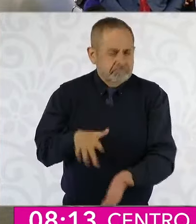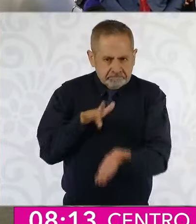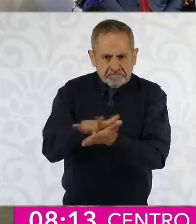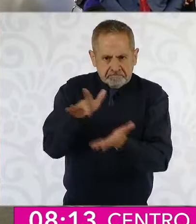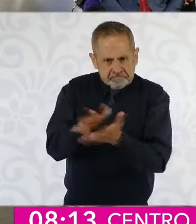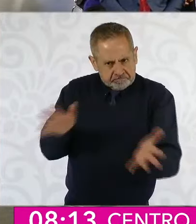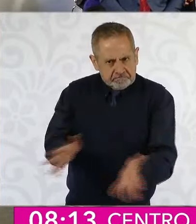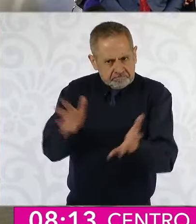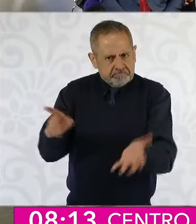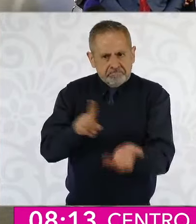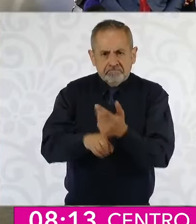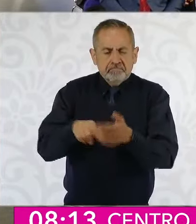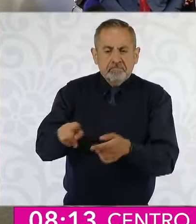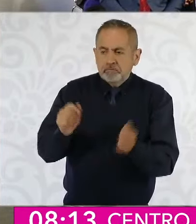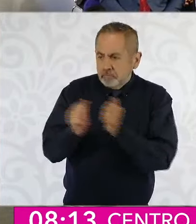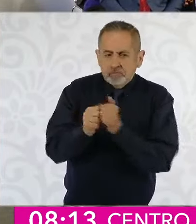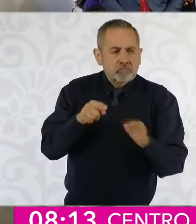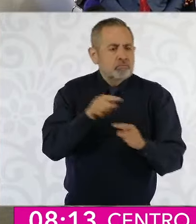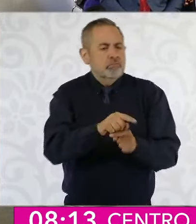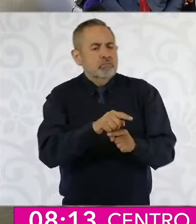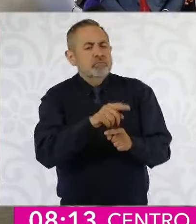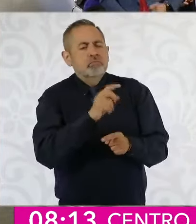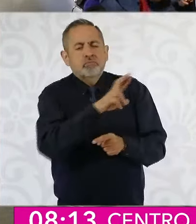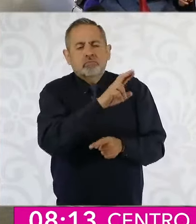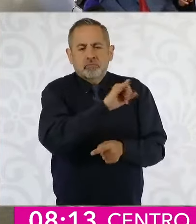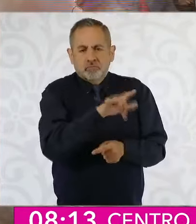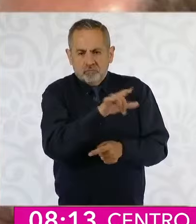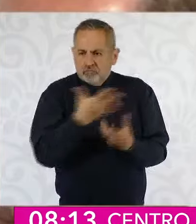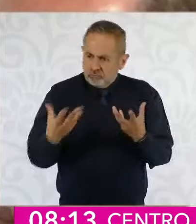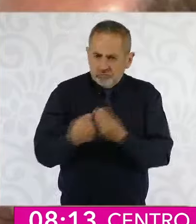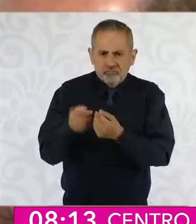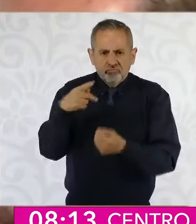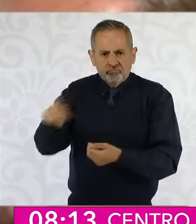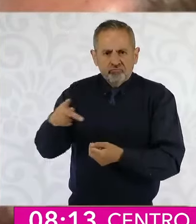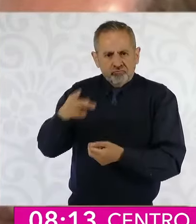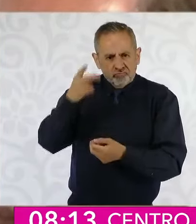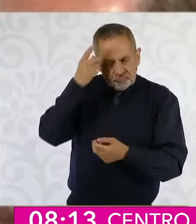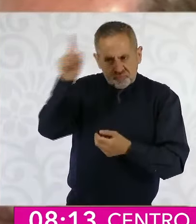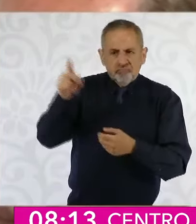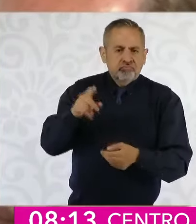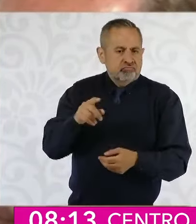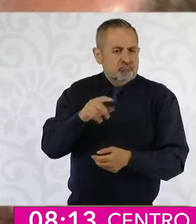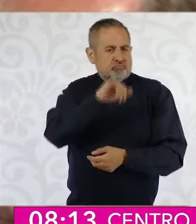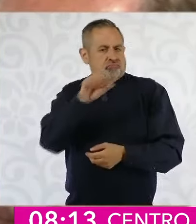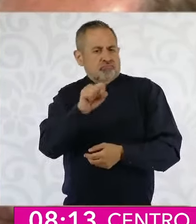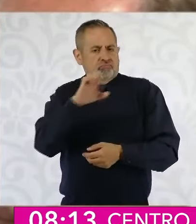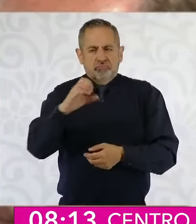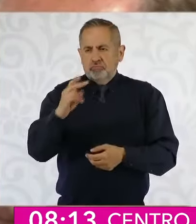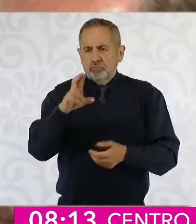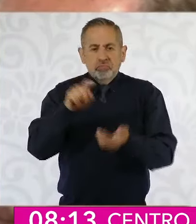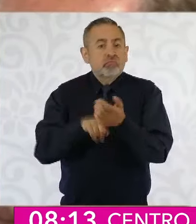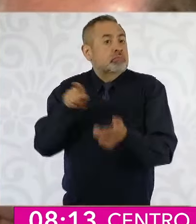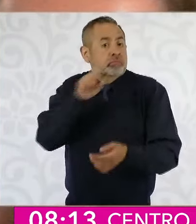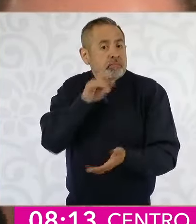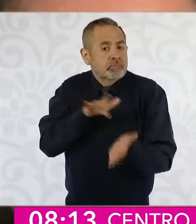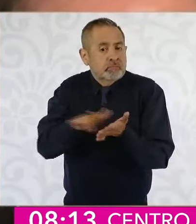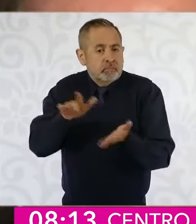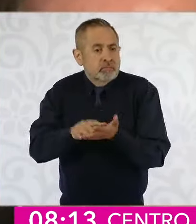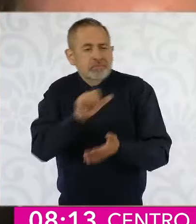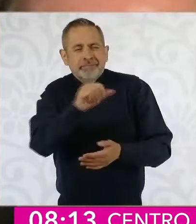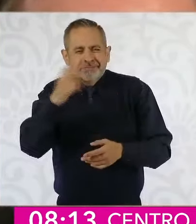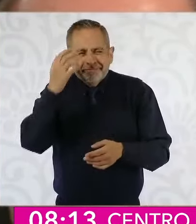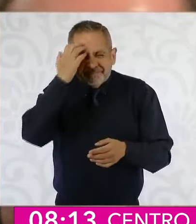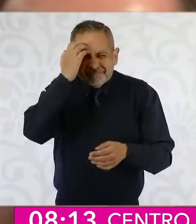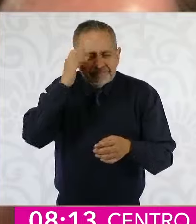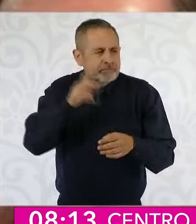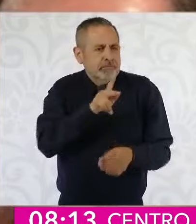mucho de la mano del doctor Julio Verdeguer, y también de los pueblos mágicos en México, que desde